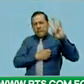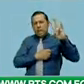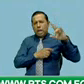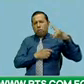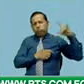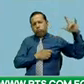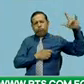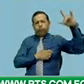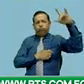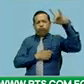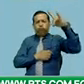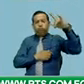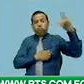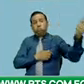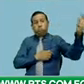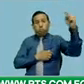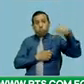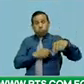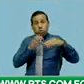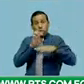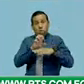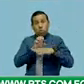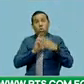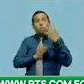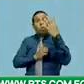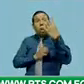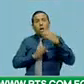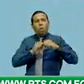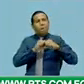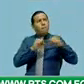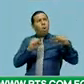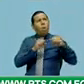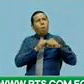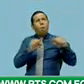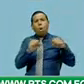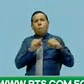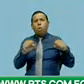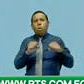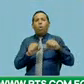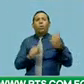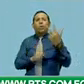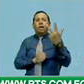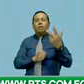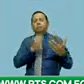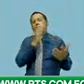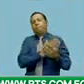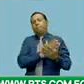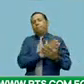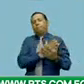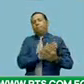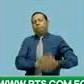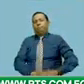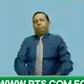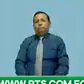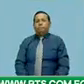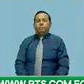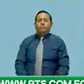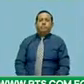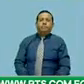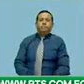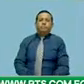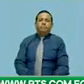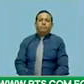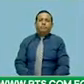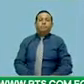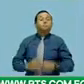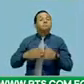país, 4 de las naves se estrellaron. Las restantes fueron suspendidas. Informó Javier Rosero.